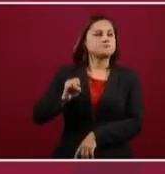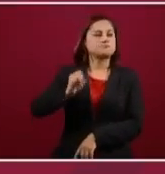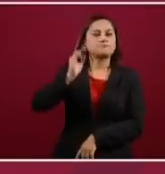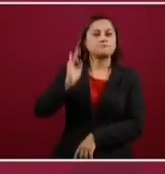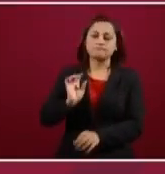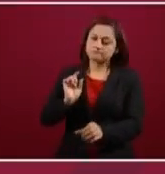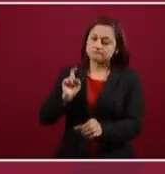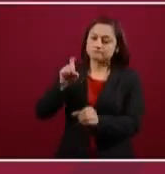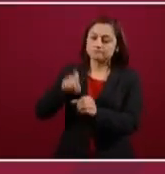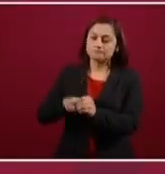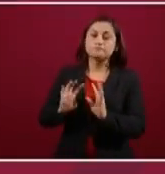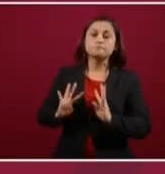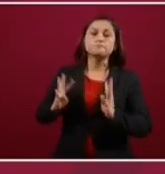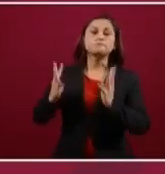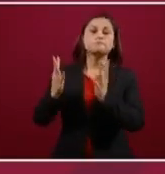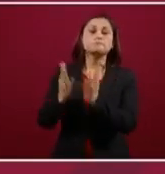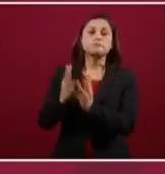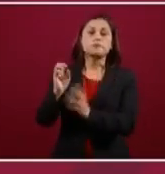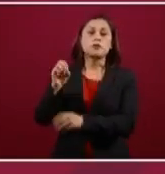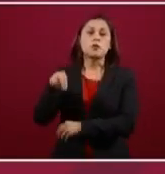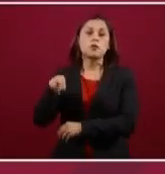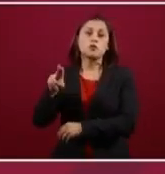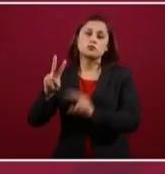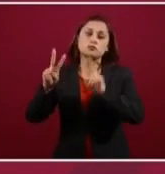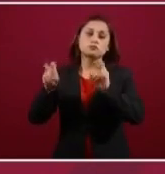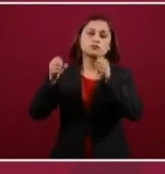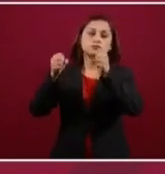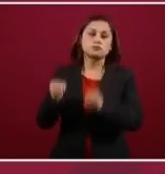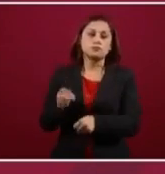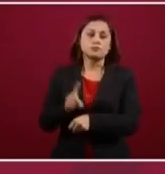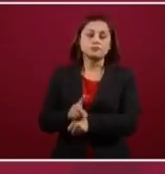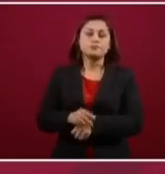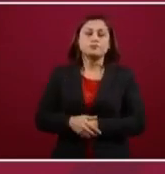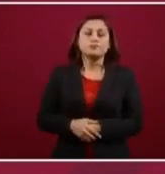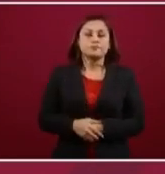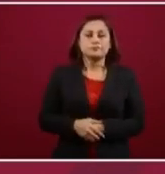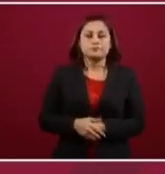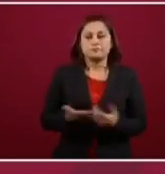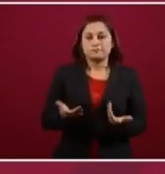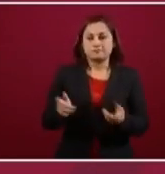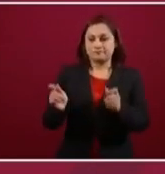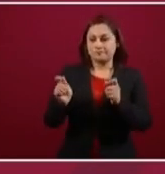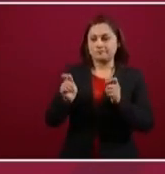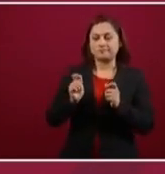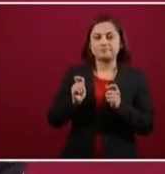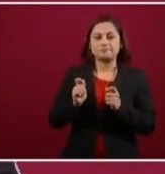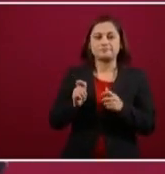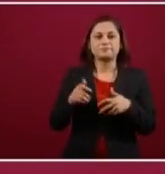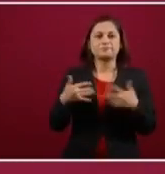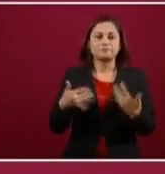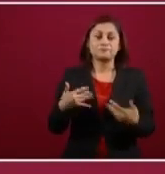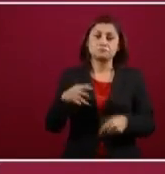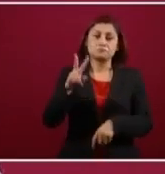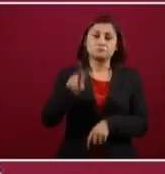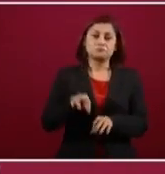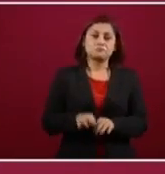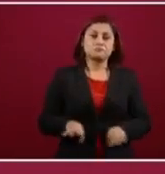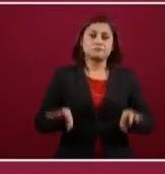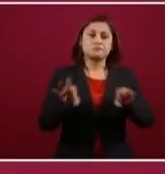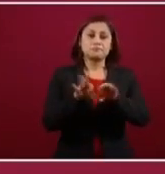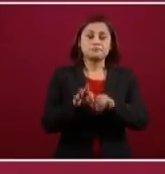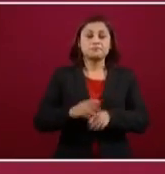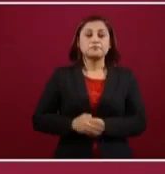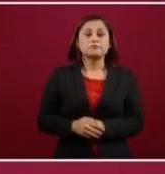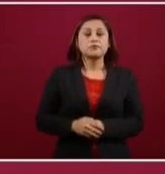el Consejo de Seguridad de la ONU. Es una distinción. Lo otro,